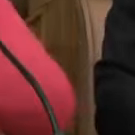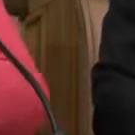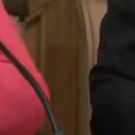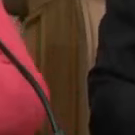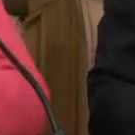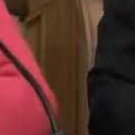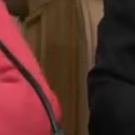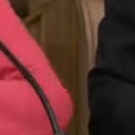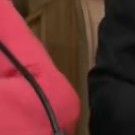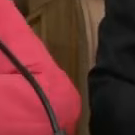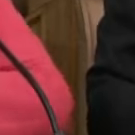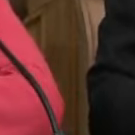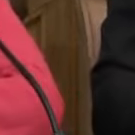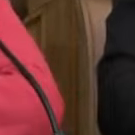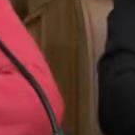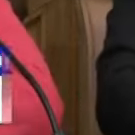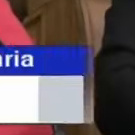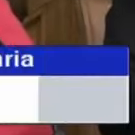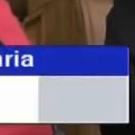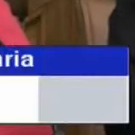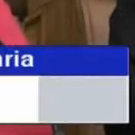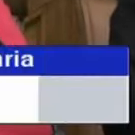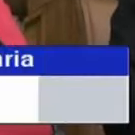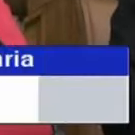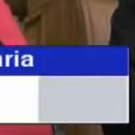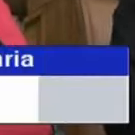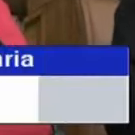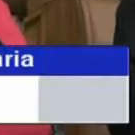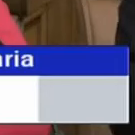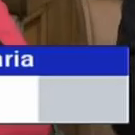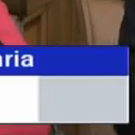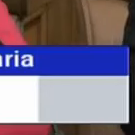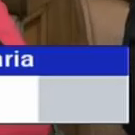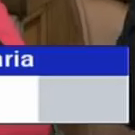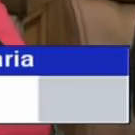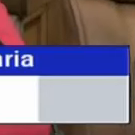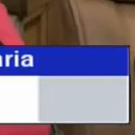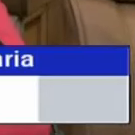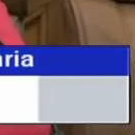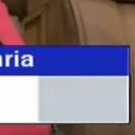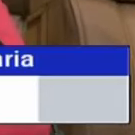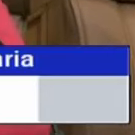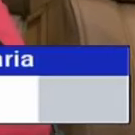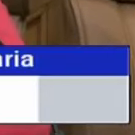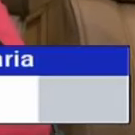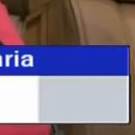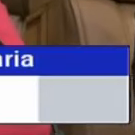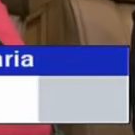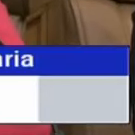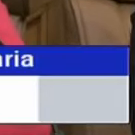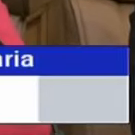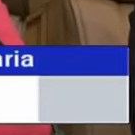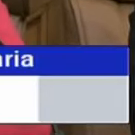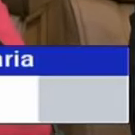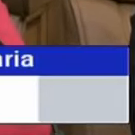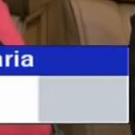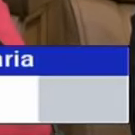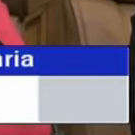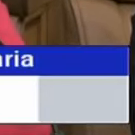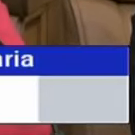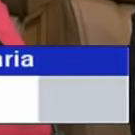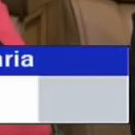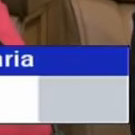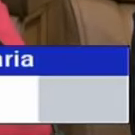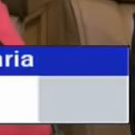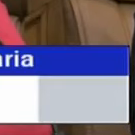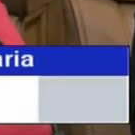siguientes términos. Artículo 82. Las misiones, grandes misiones y micromisiones dirigidas a personas con discapacidad